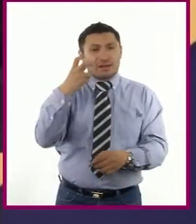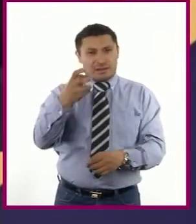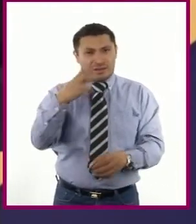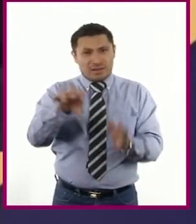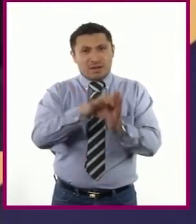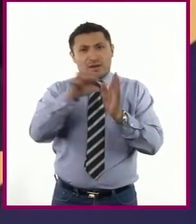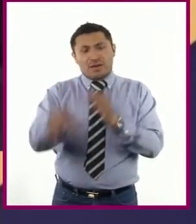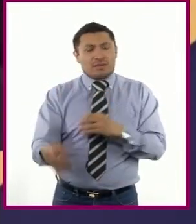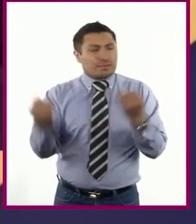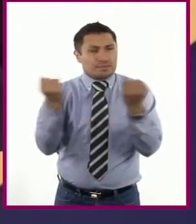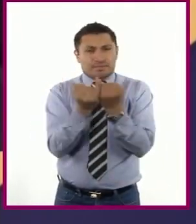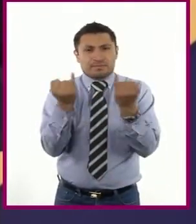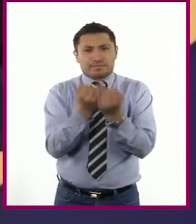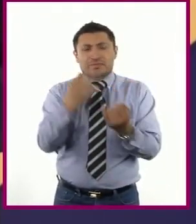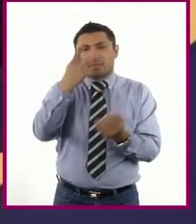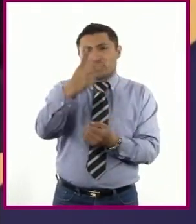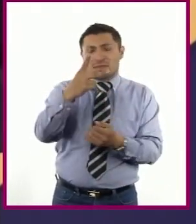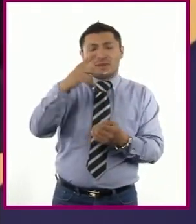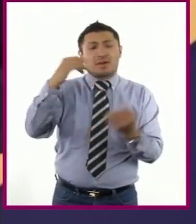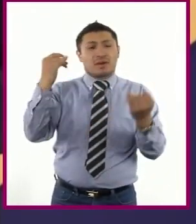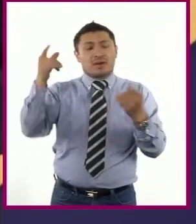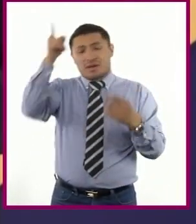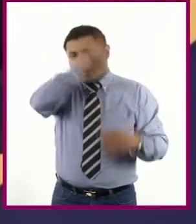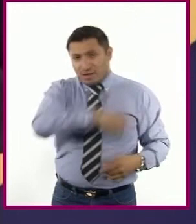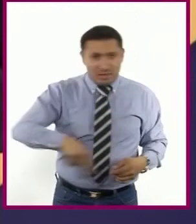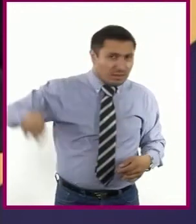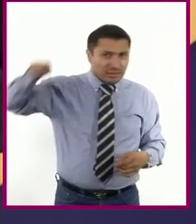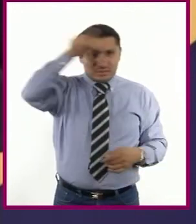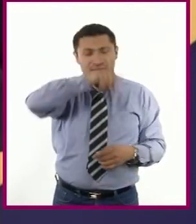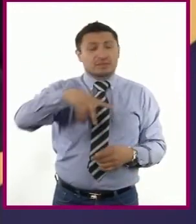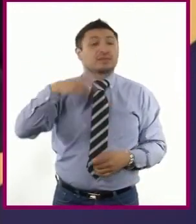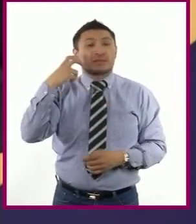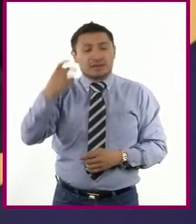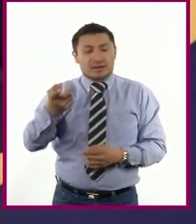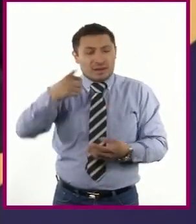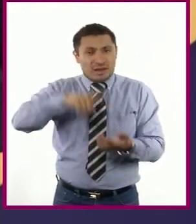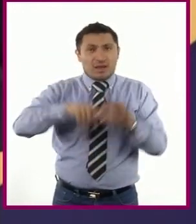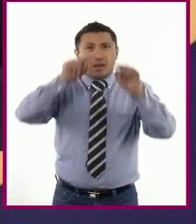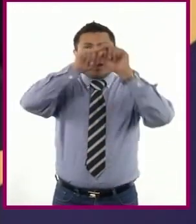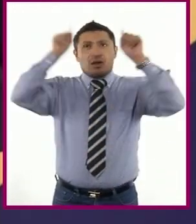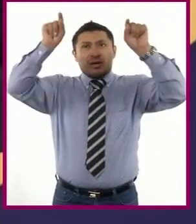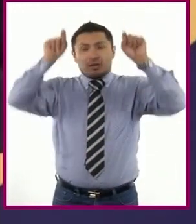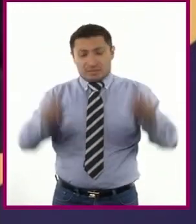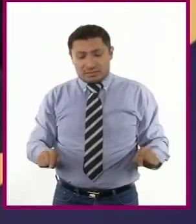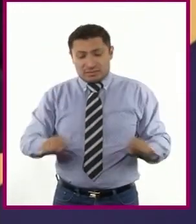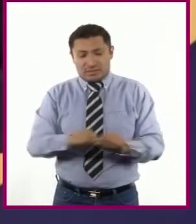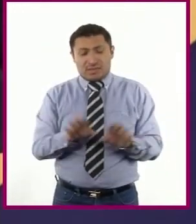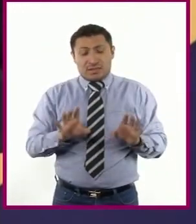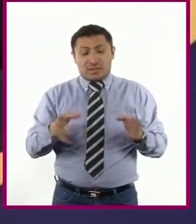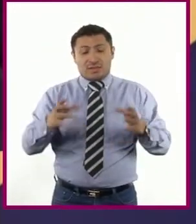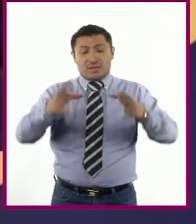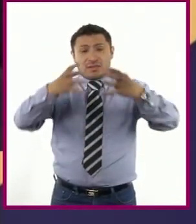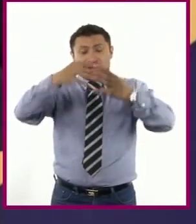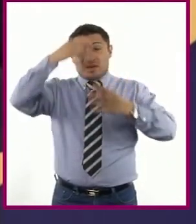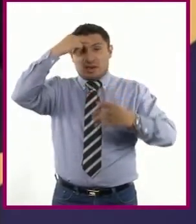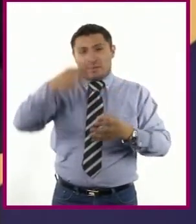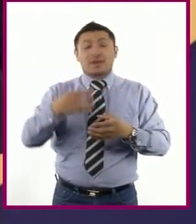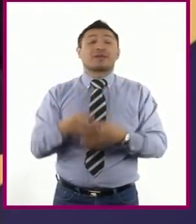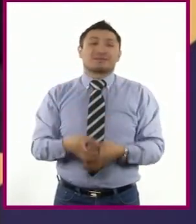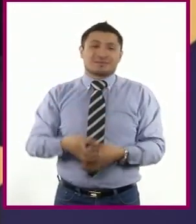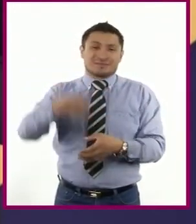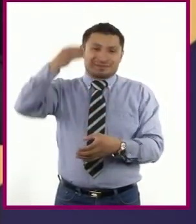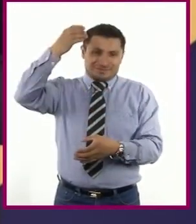caso es igual al perímetro de la circunferencia, pues es la parte del rectángulo que se enrolla para lograr formar el